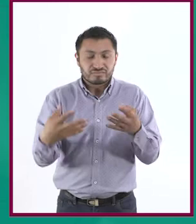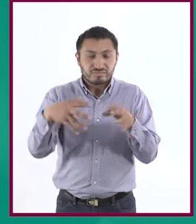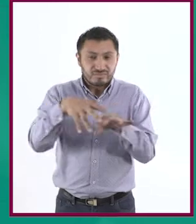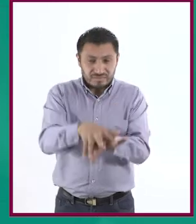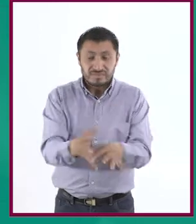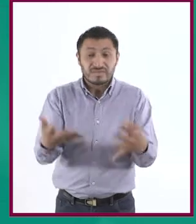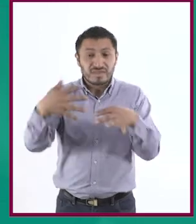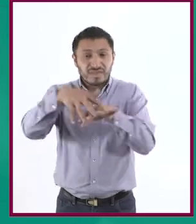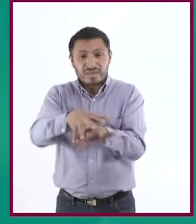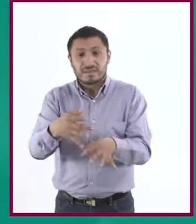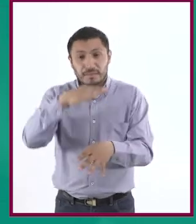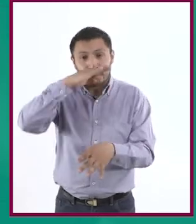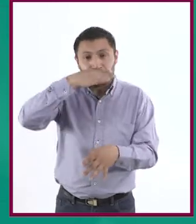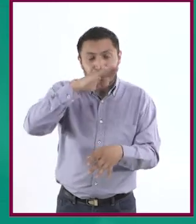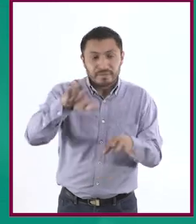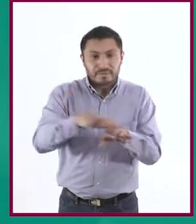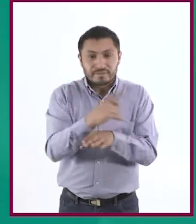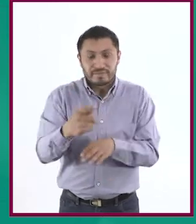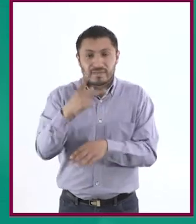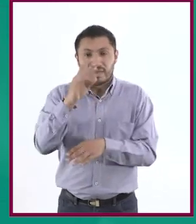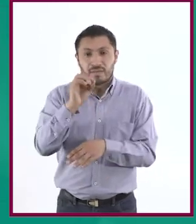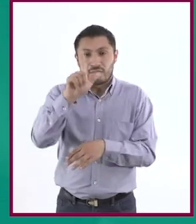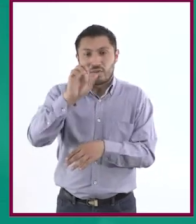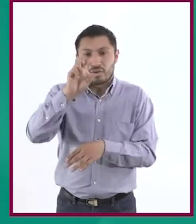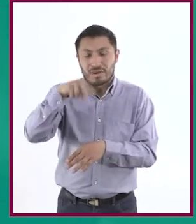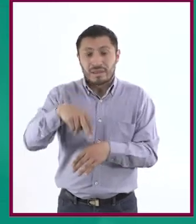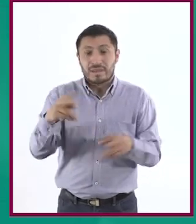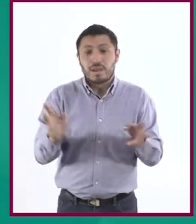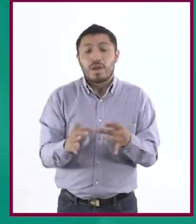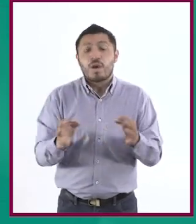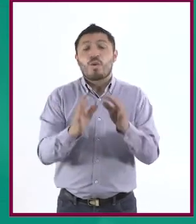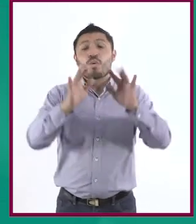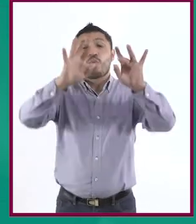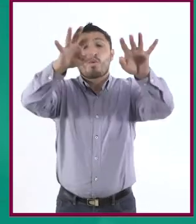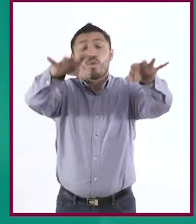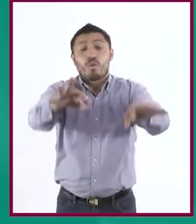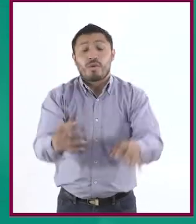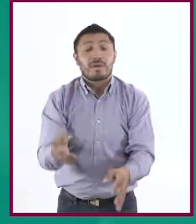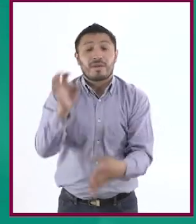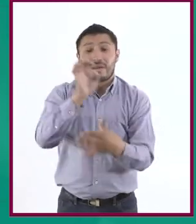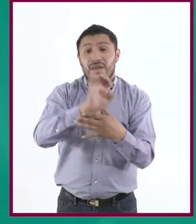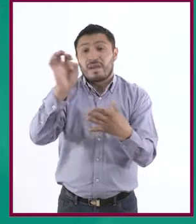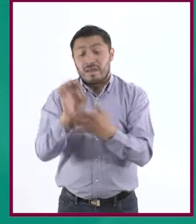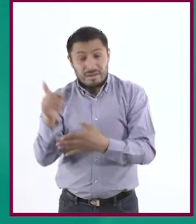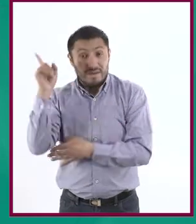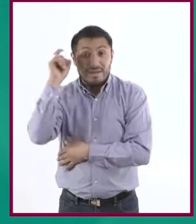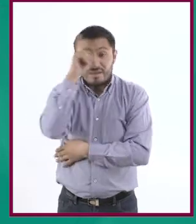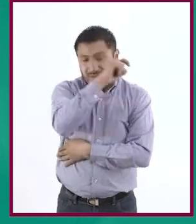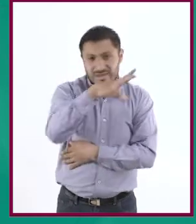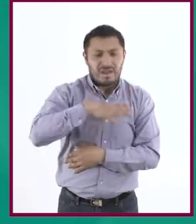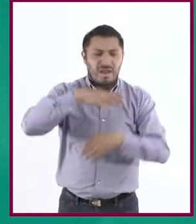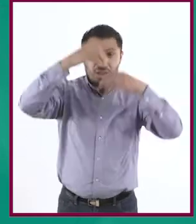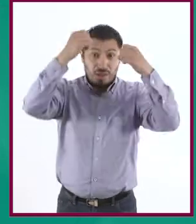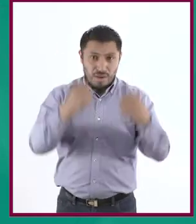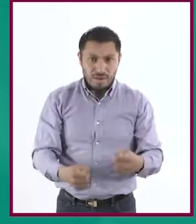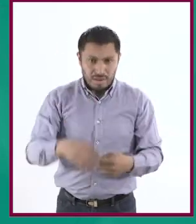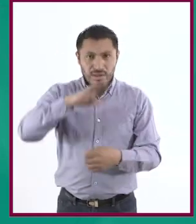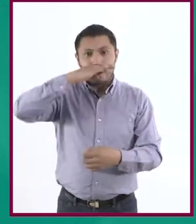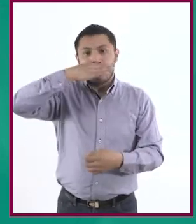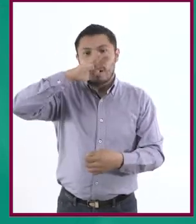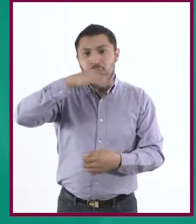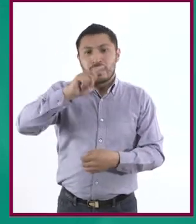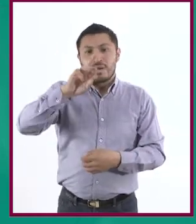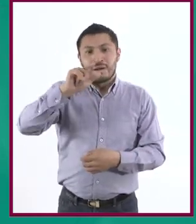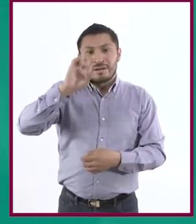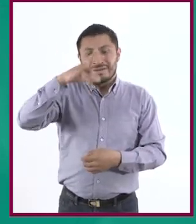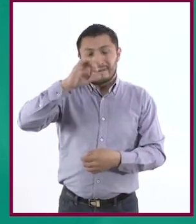ellas las plantas de maíz porque el polen vuela. Entonces es muy complicado tener seguridad de que el maíz